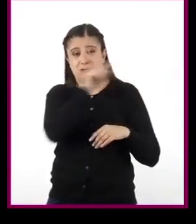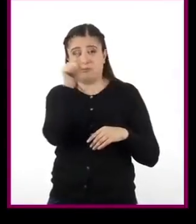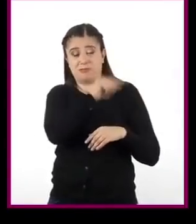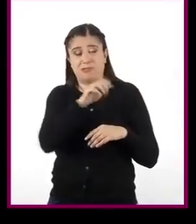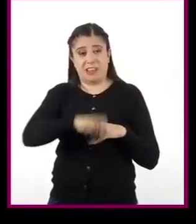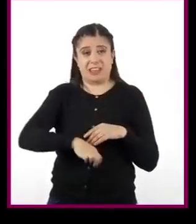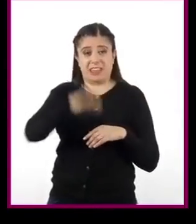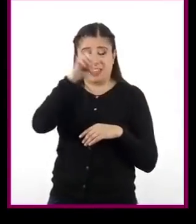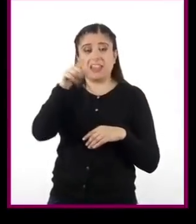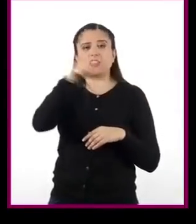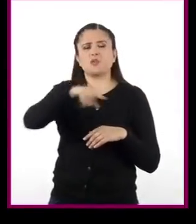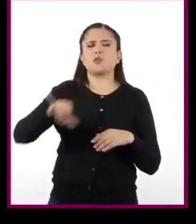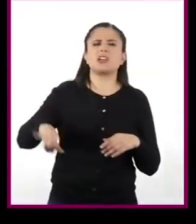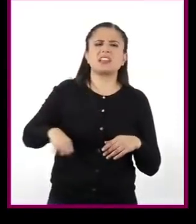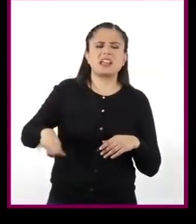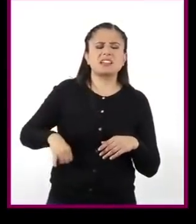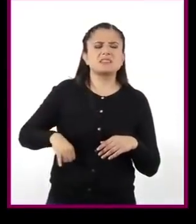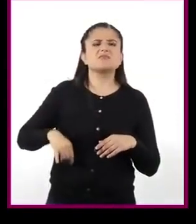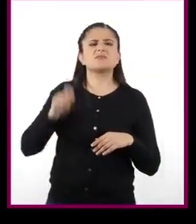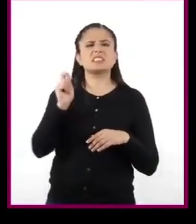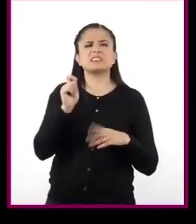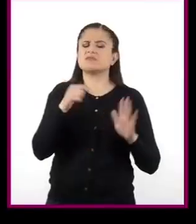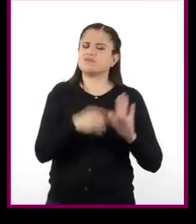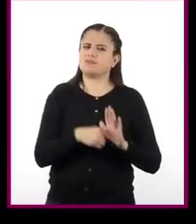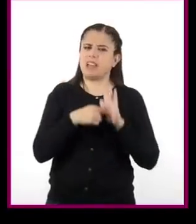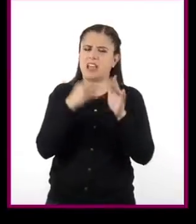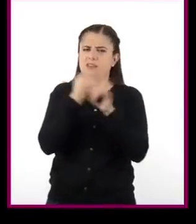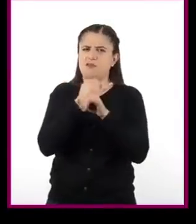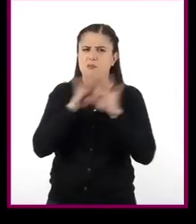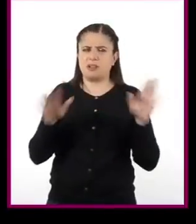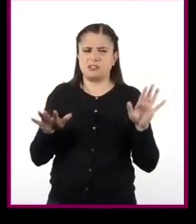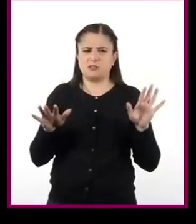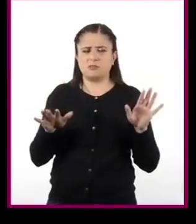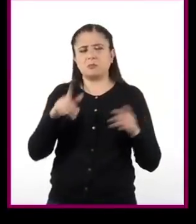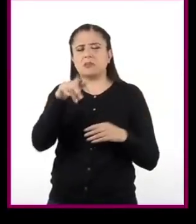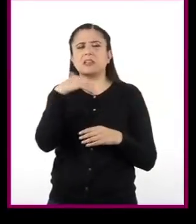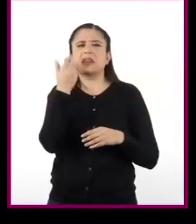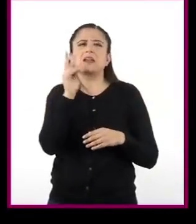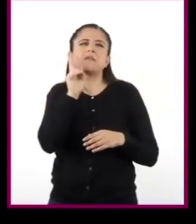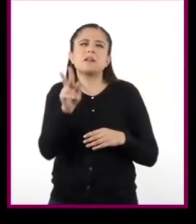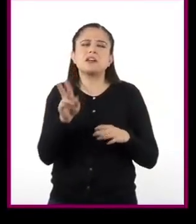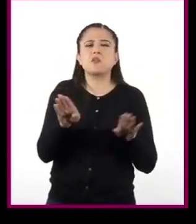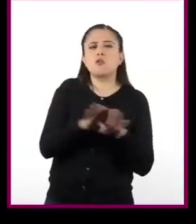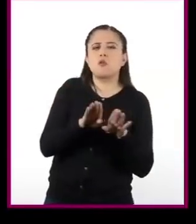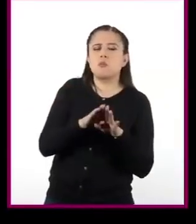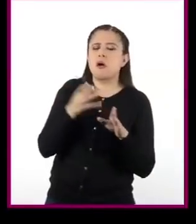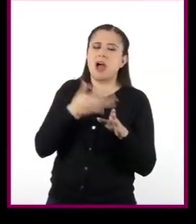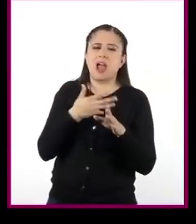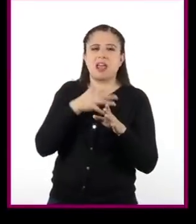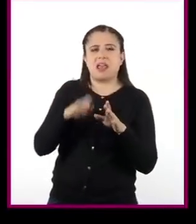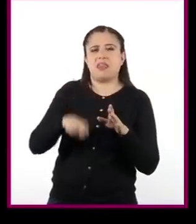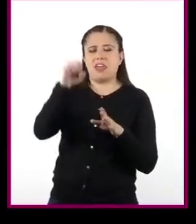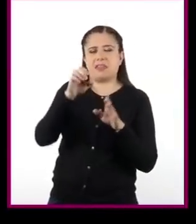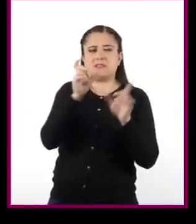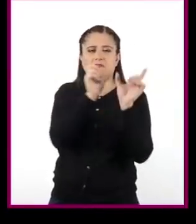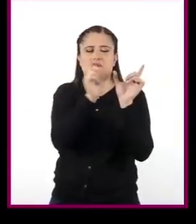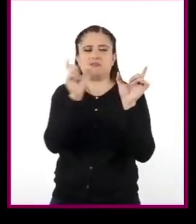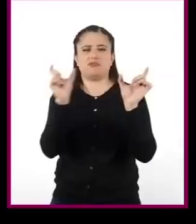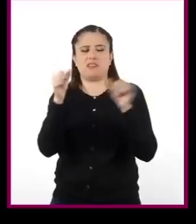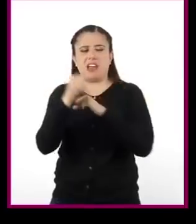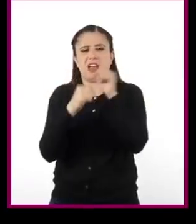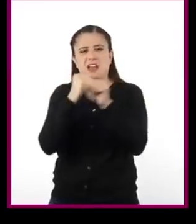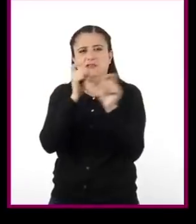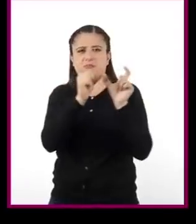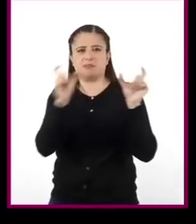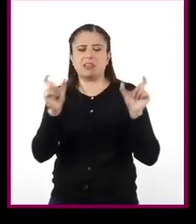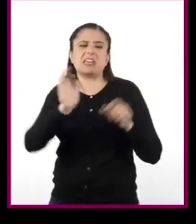Y además de todo te interesa presentar la información, así que, no sé, quieres ver, por ejemplo, cómo están distribuidas estas edades. A lo mejor